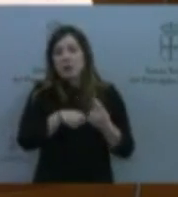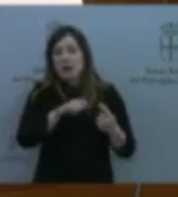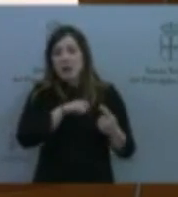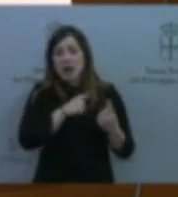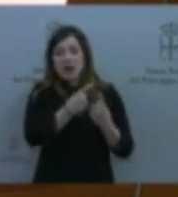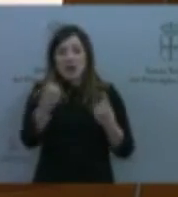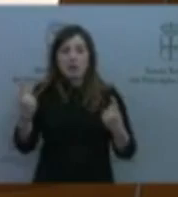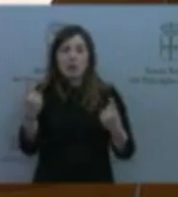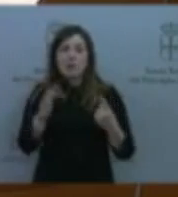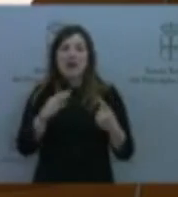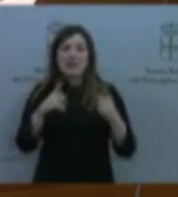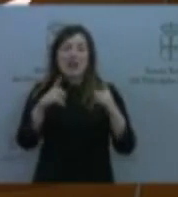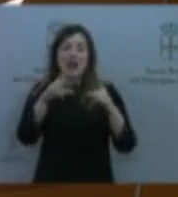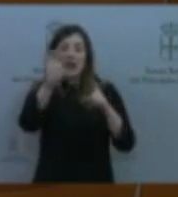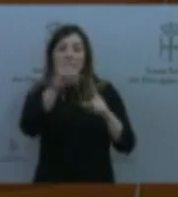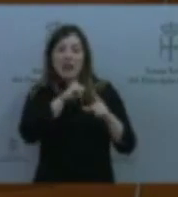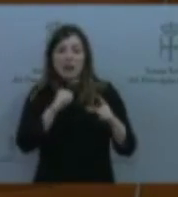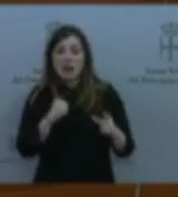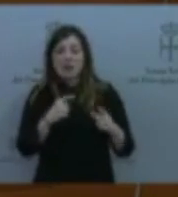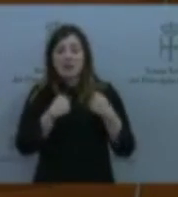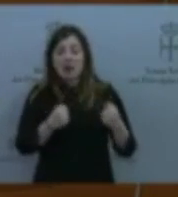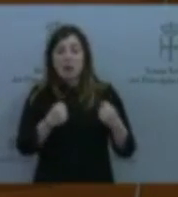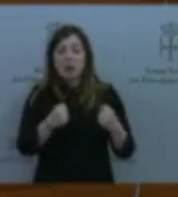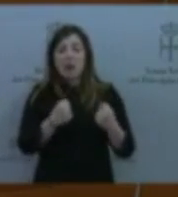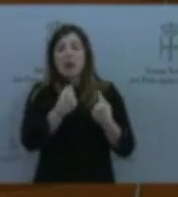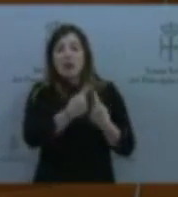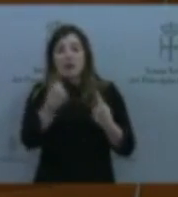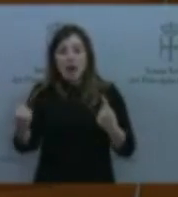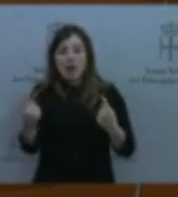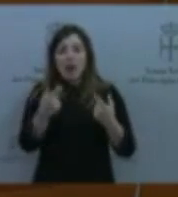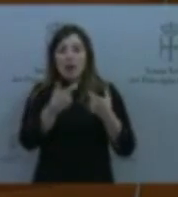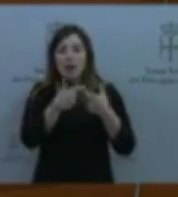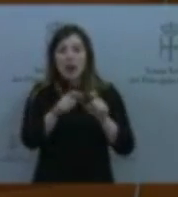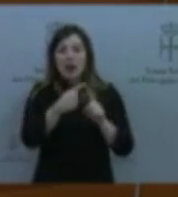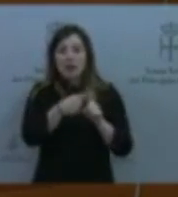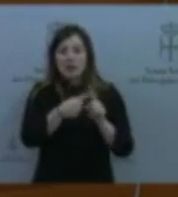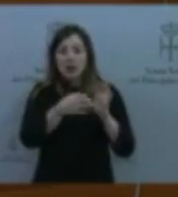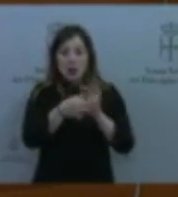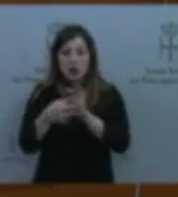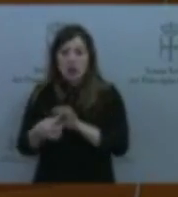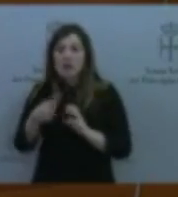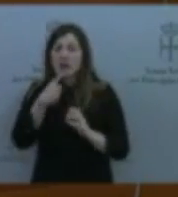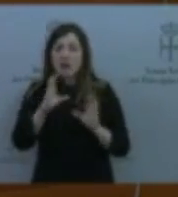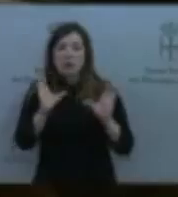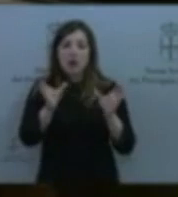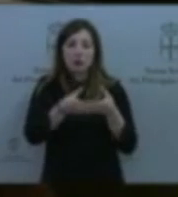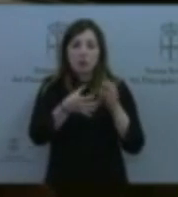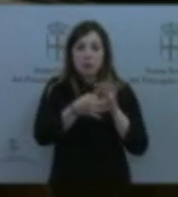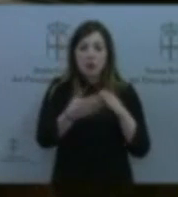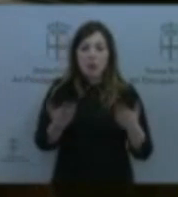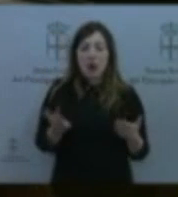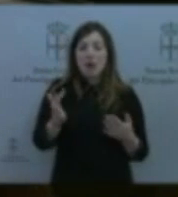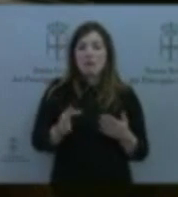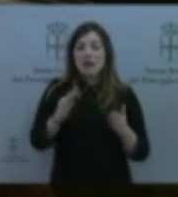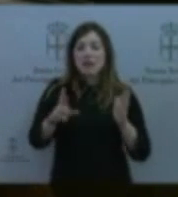cada una de las categorías aparece asignado el correspondiente grupo e incluso en el Real Decreto del 2015, de 13